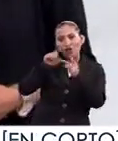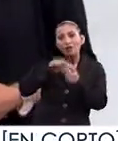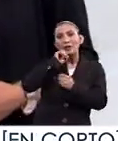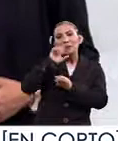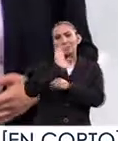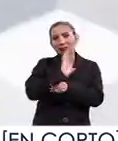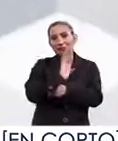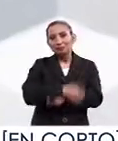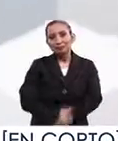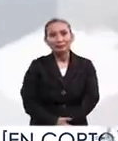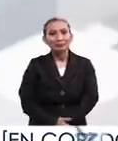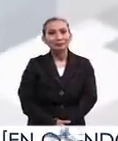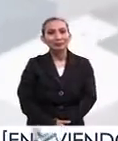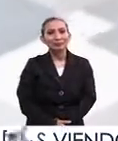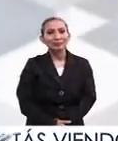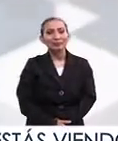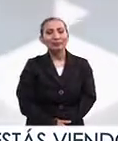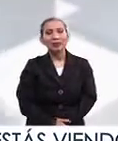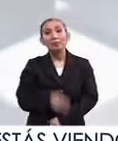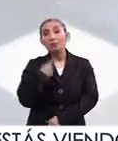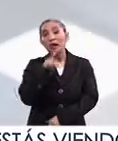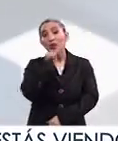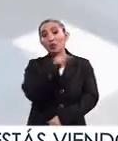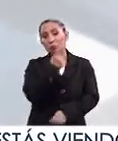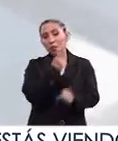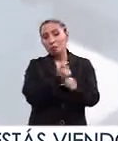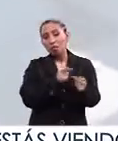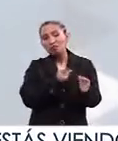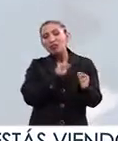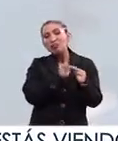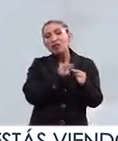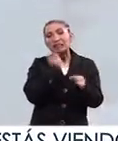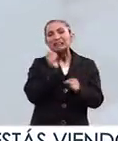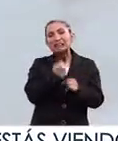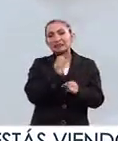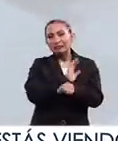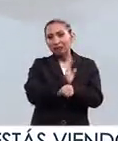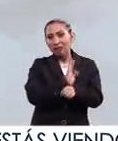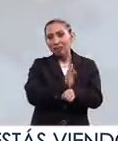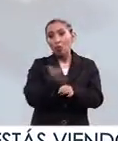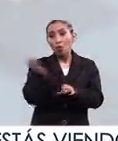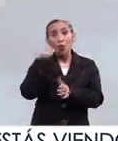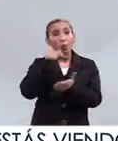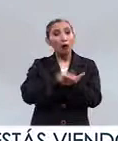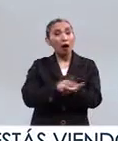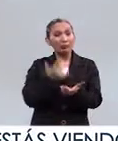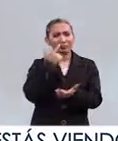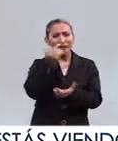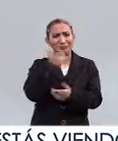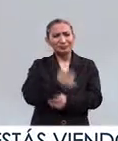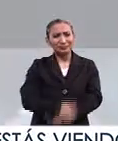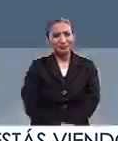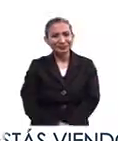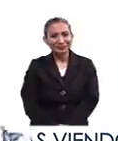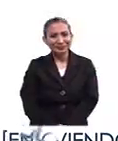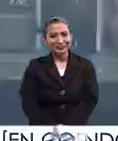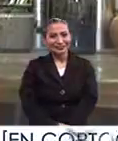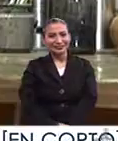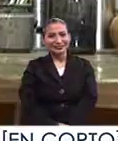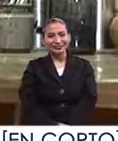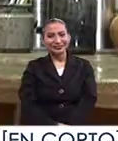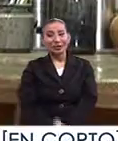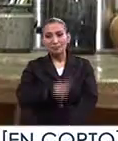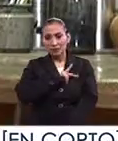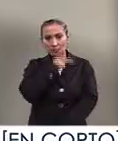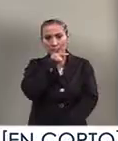y el cine. Sin embargo, sus primeros acercamientos con el cine fueron en un lugar insospechado.